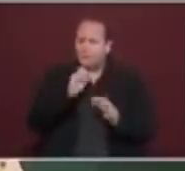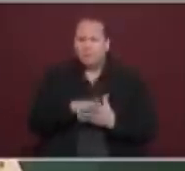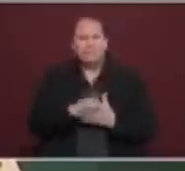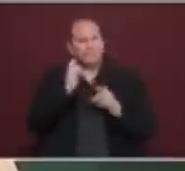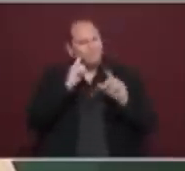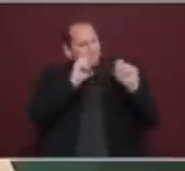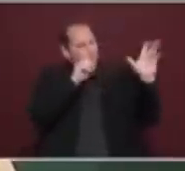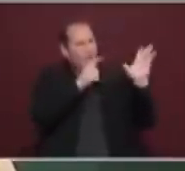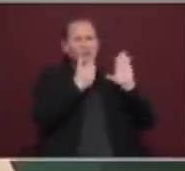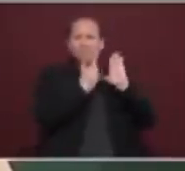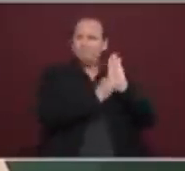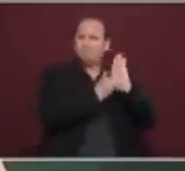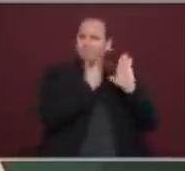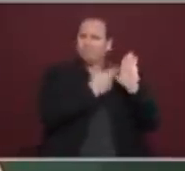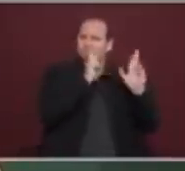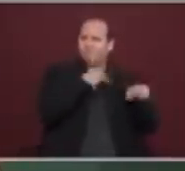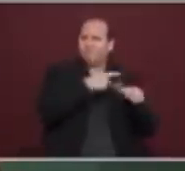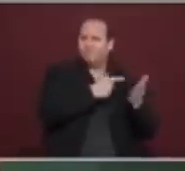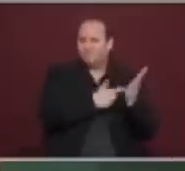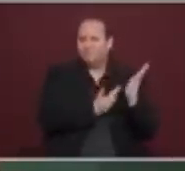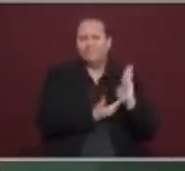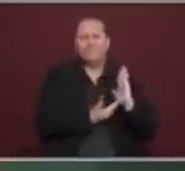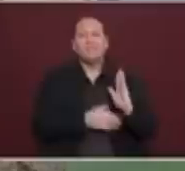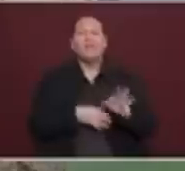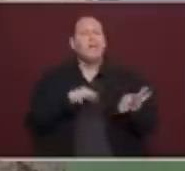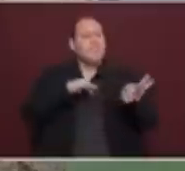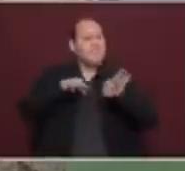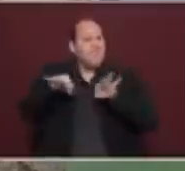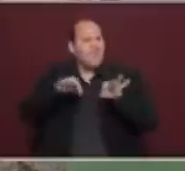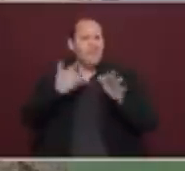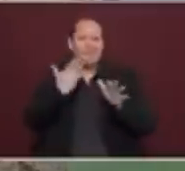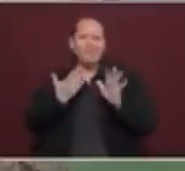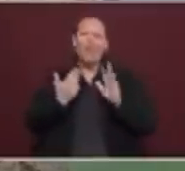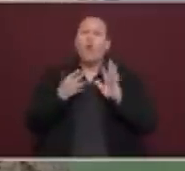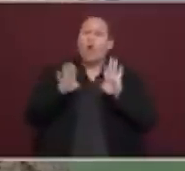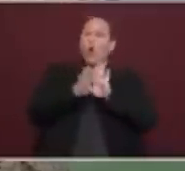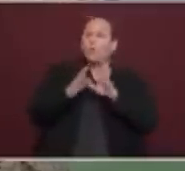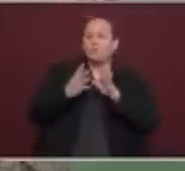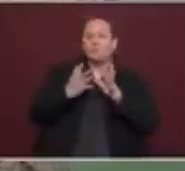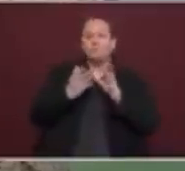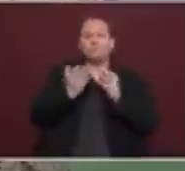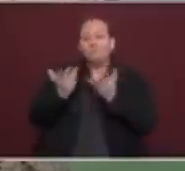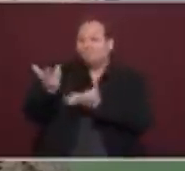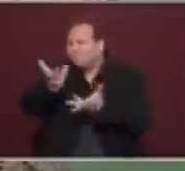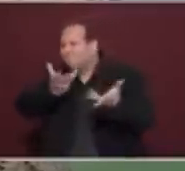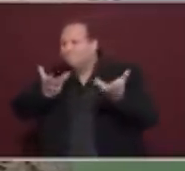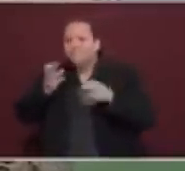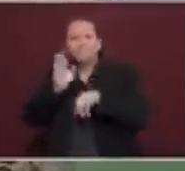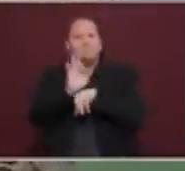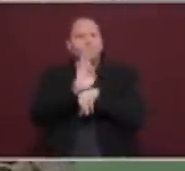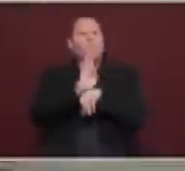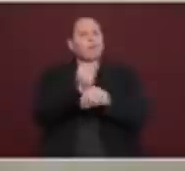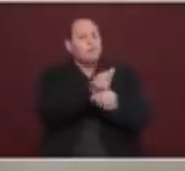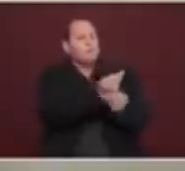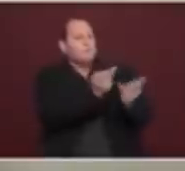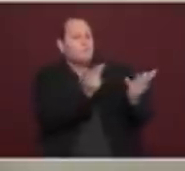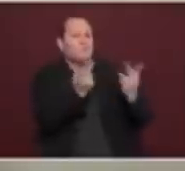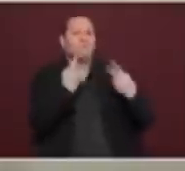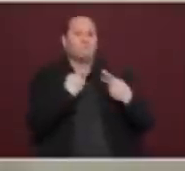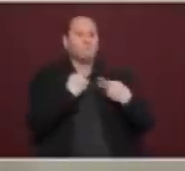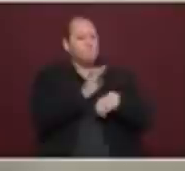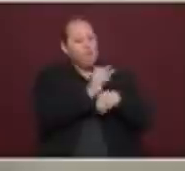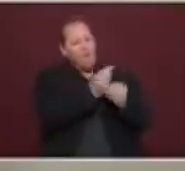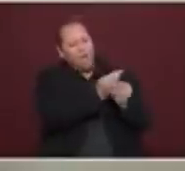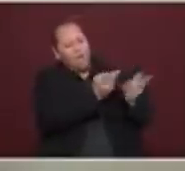en los resultados y bueno ese trabajo lo desarrollo en beneficio de toda la sociedad de aquí de